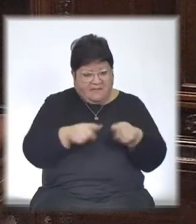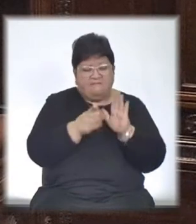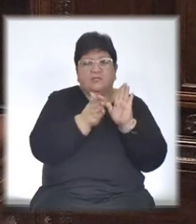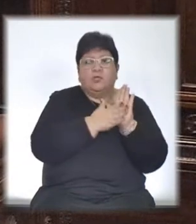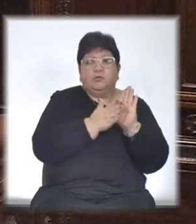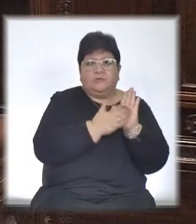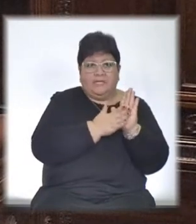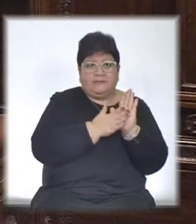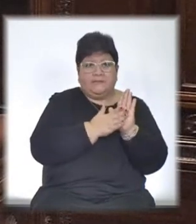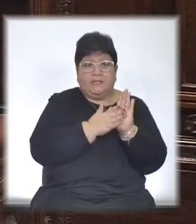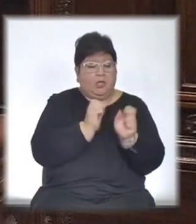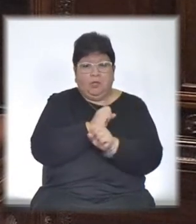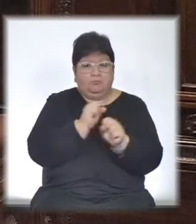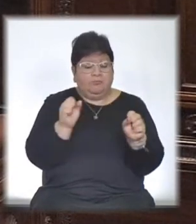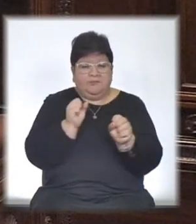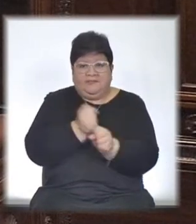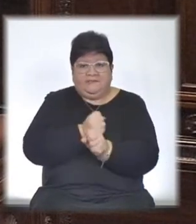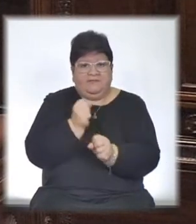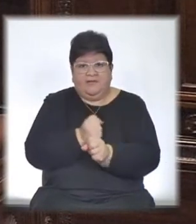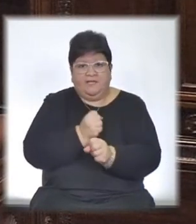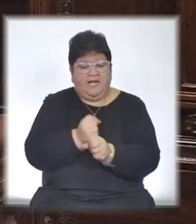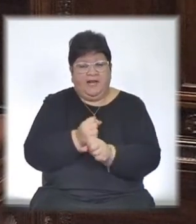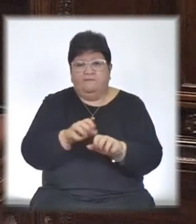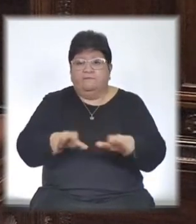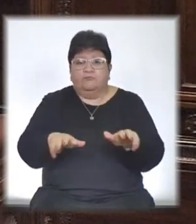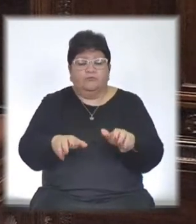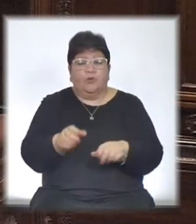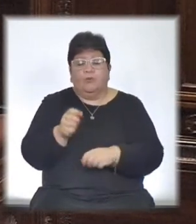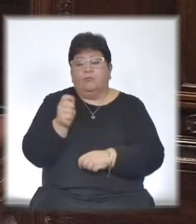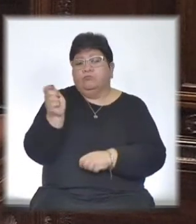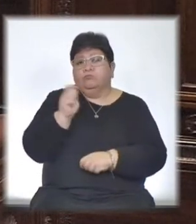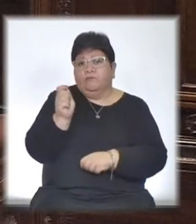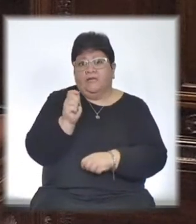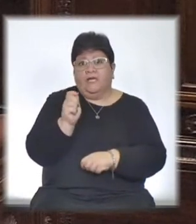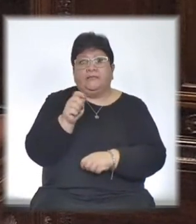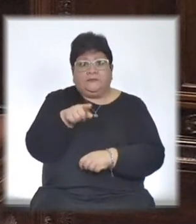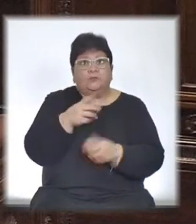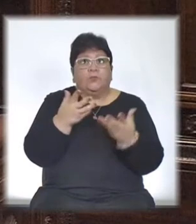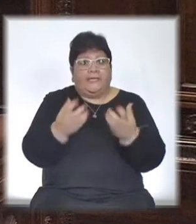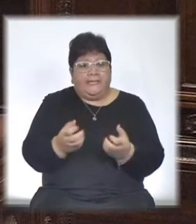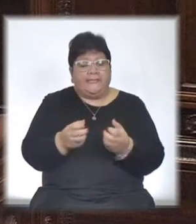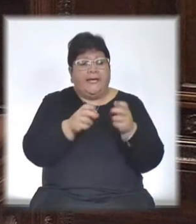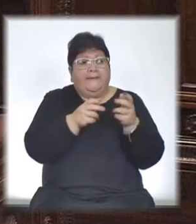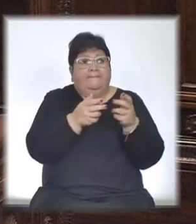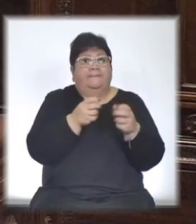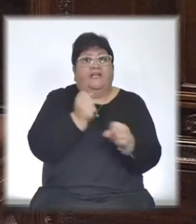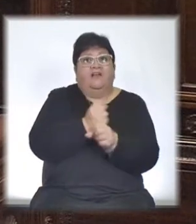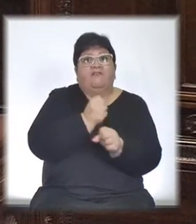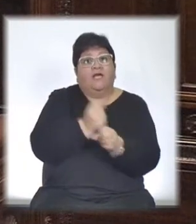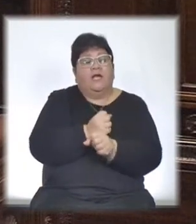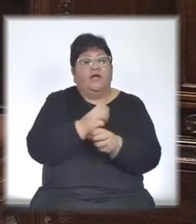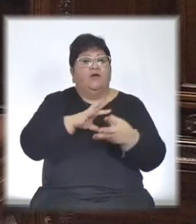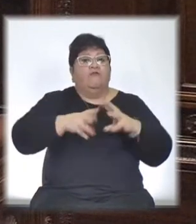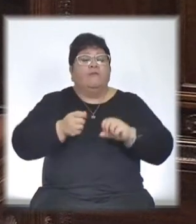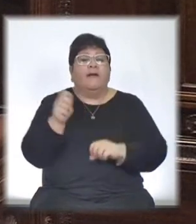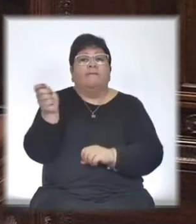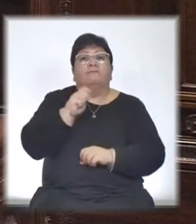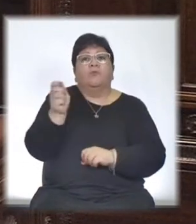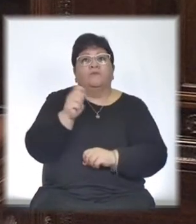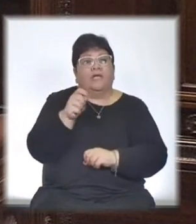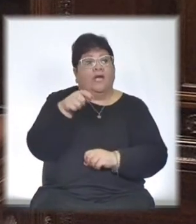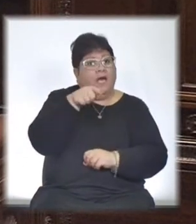pública. Esta constancia era un requisito obligatorio para permanecer como funcionario público o para ingresar a trabajar al